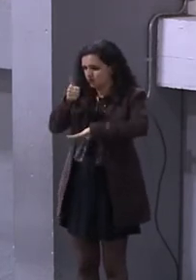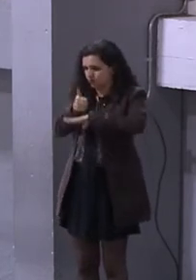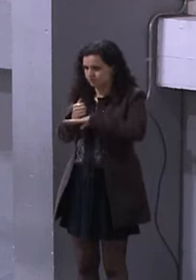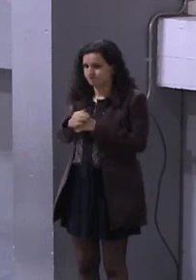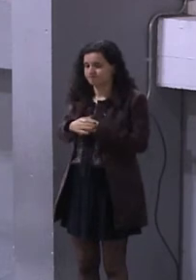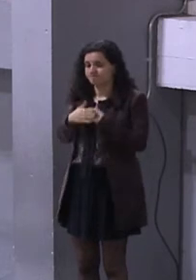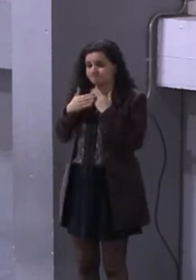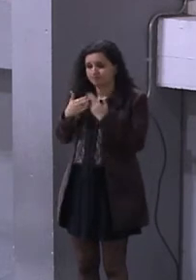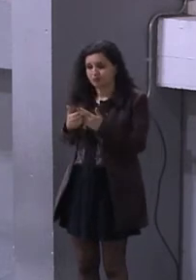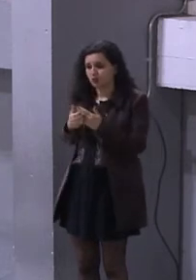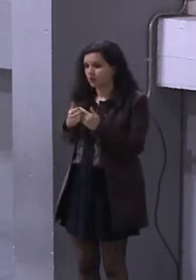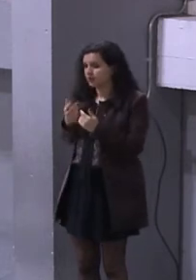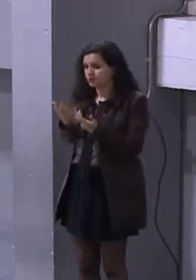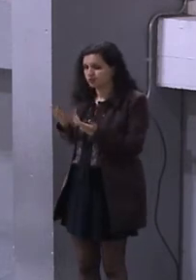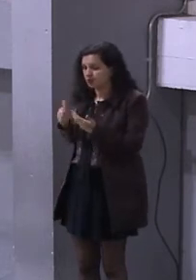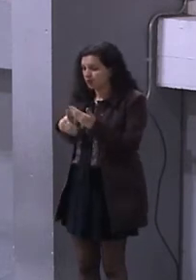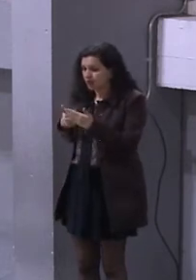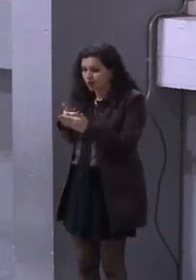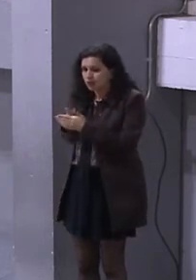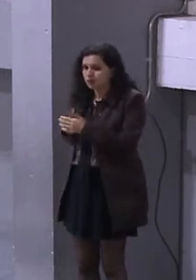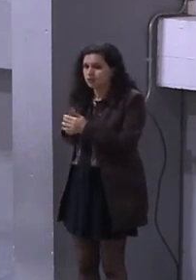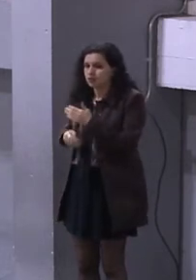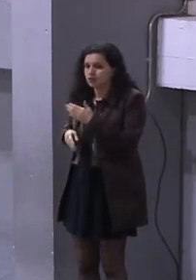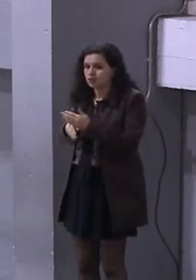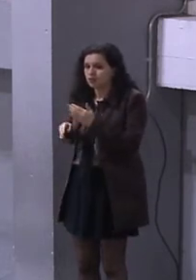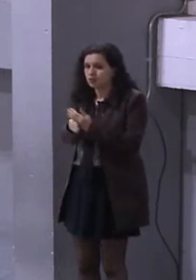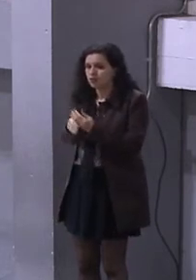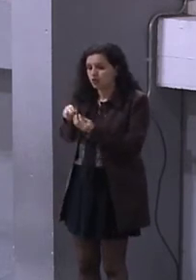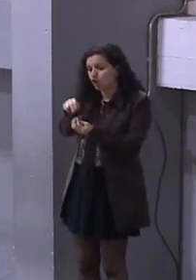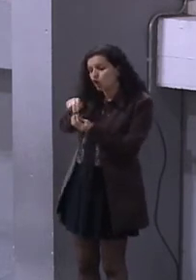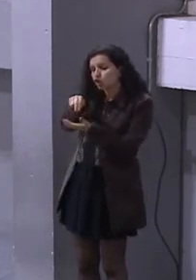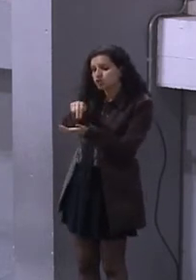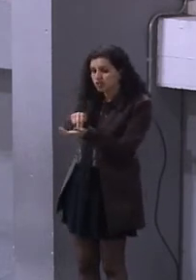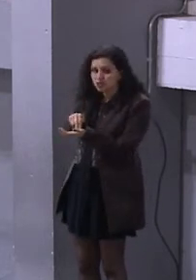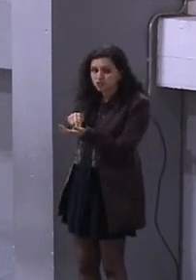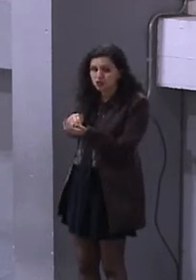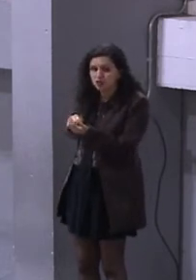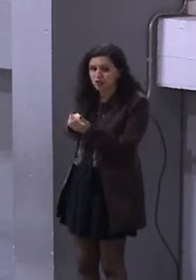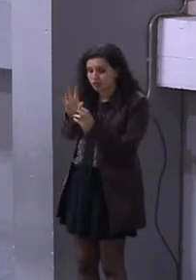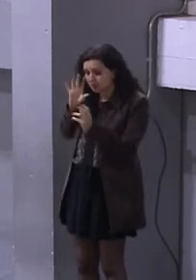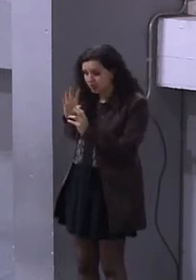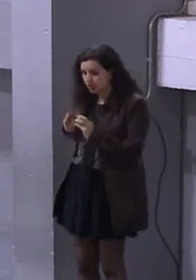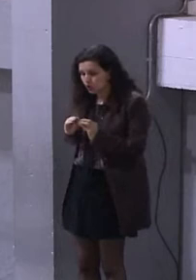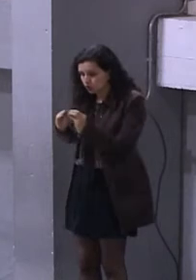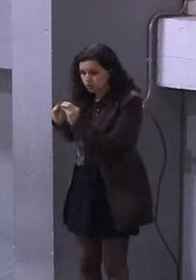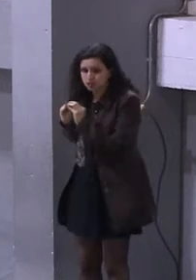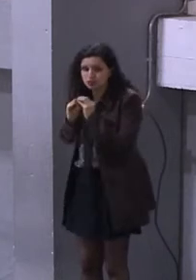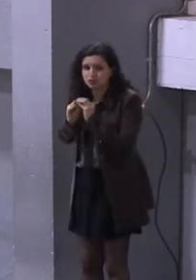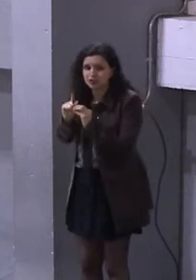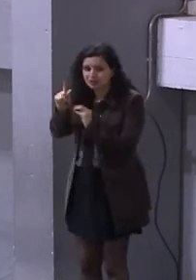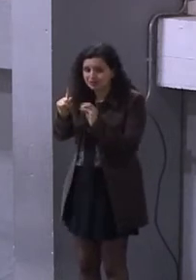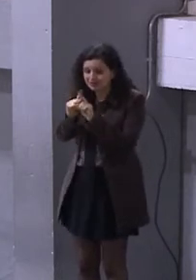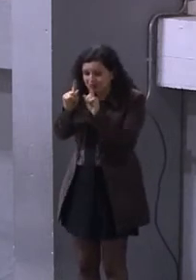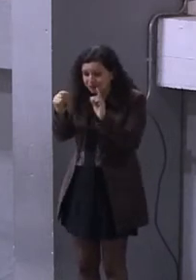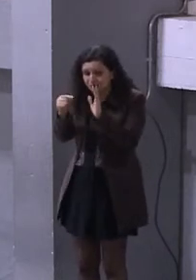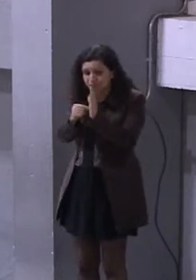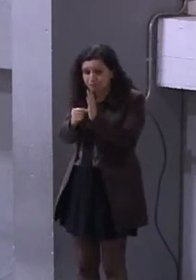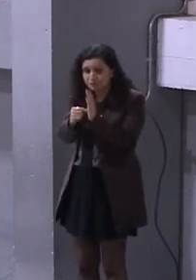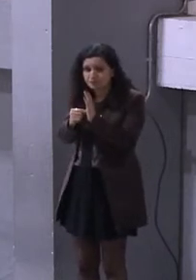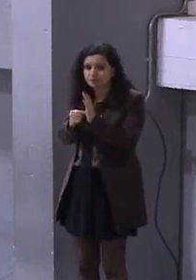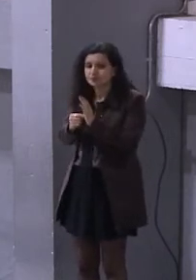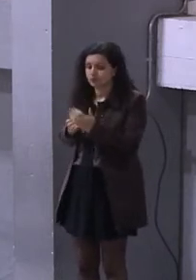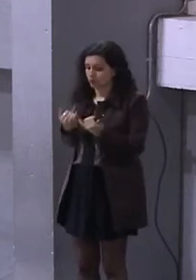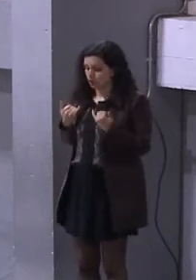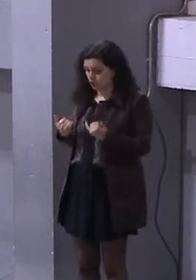avanzar en el tema de discutir, en el contexto de la mesa de negociación, ese punto, el día